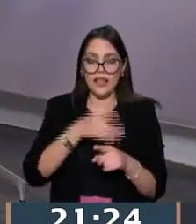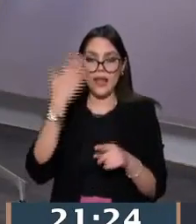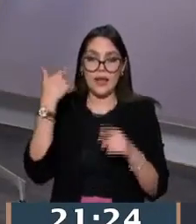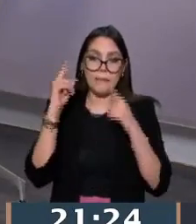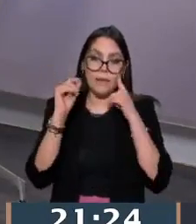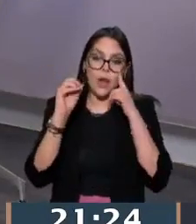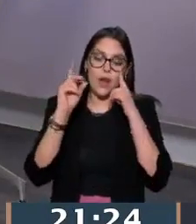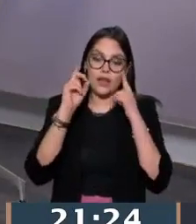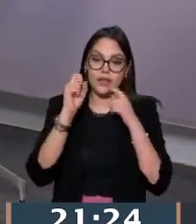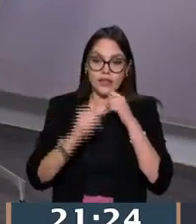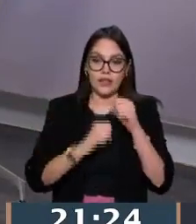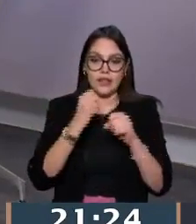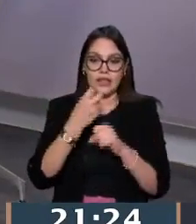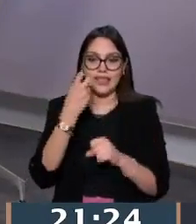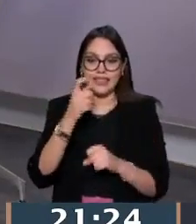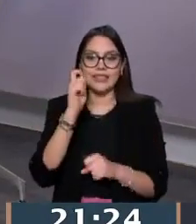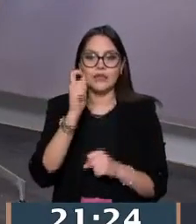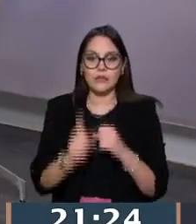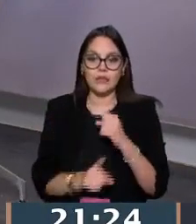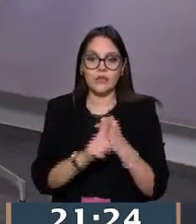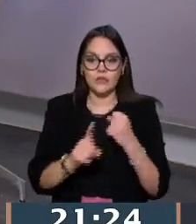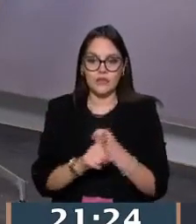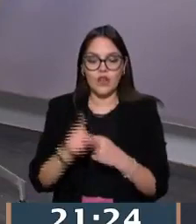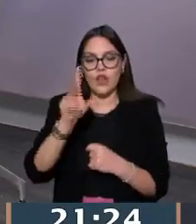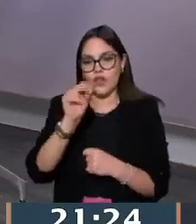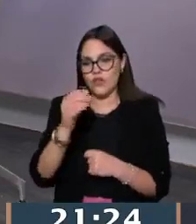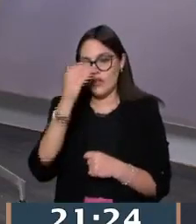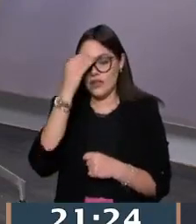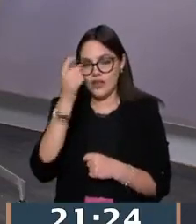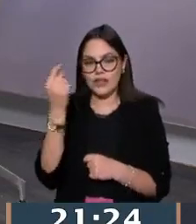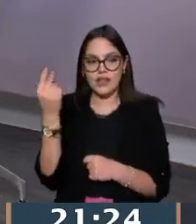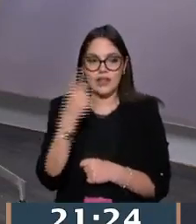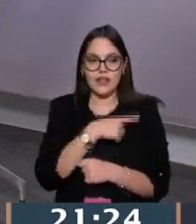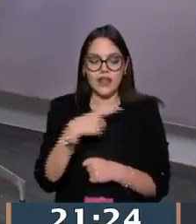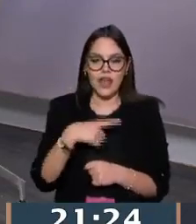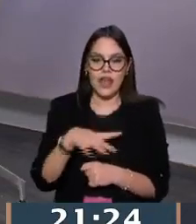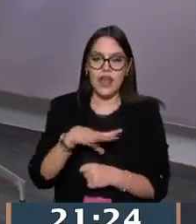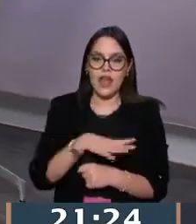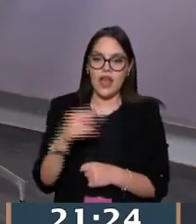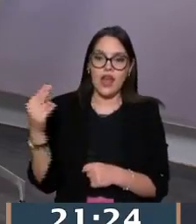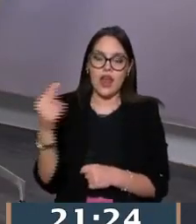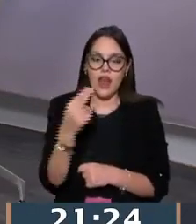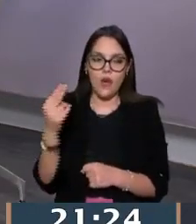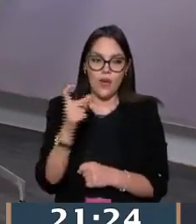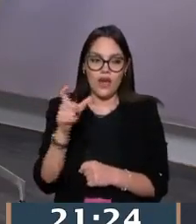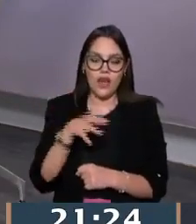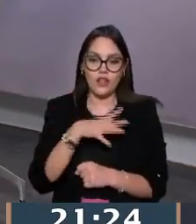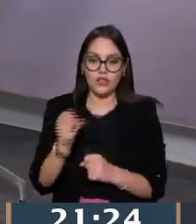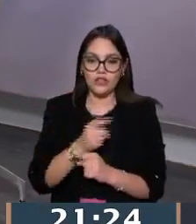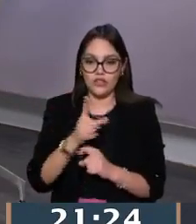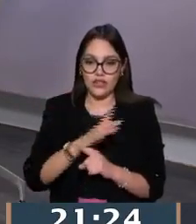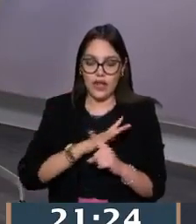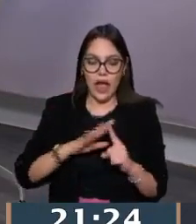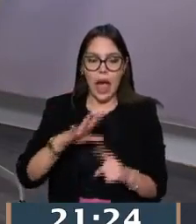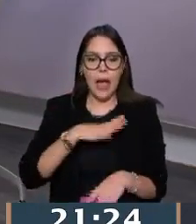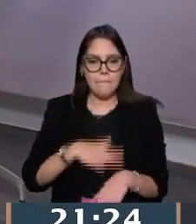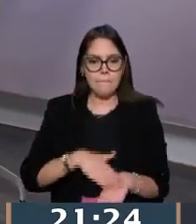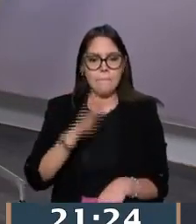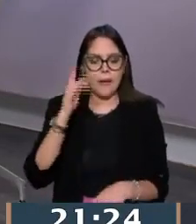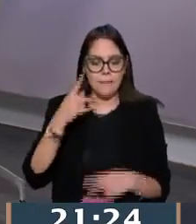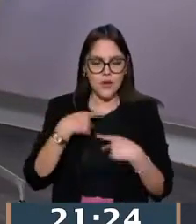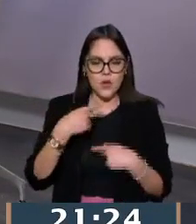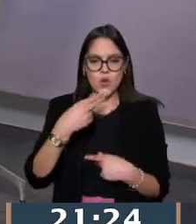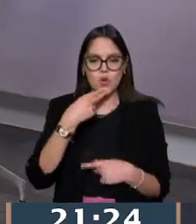años. Eso, el problema es que desconoce la necesidad de tener una sociedad donde entre más gente acceda a